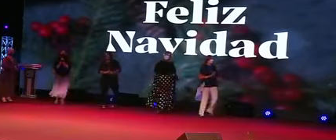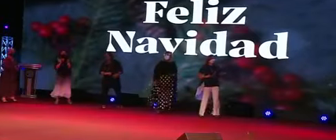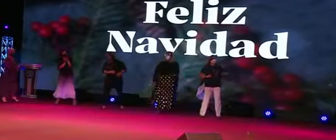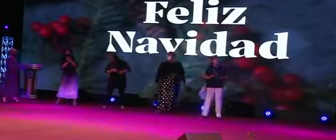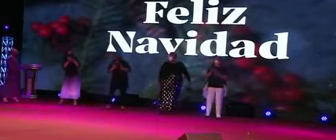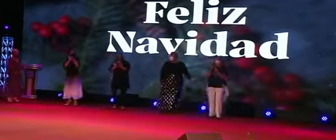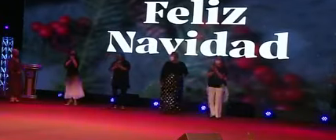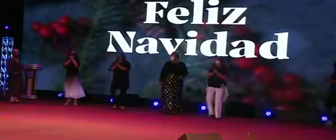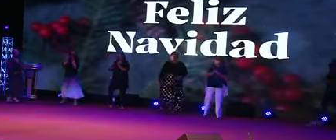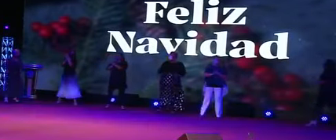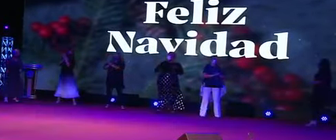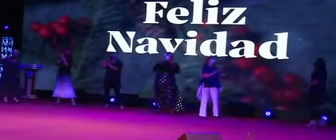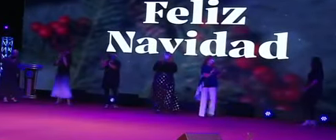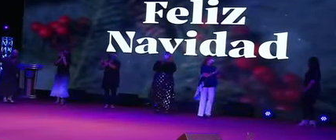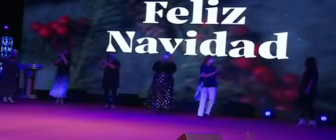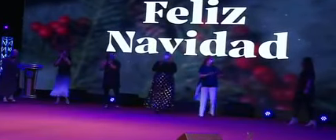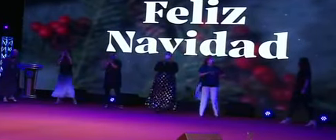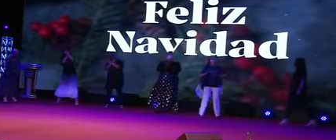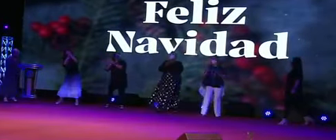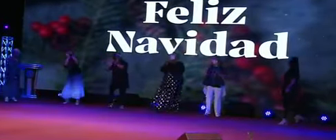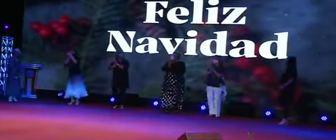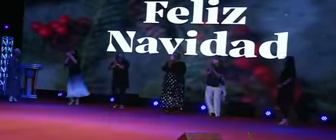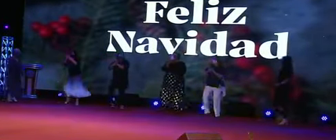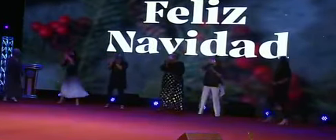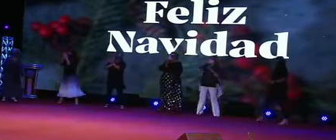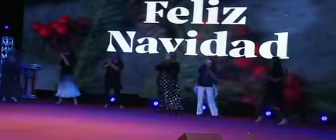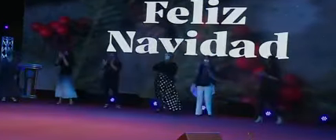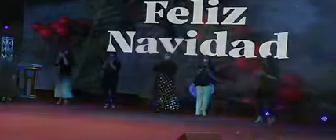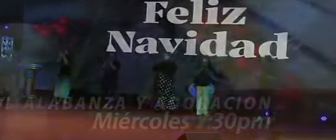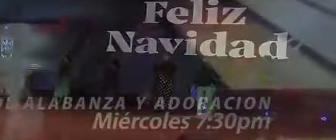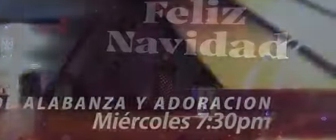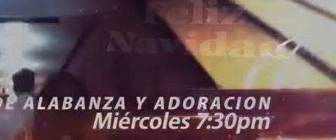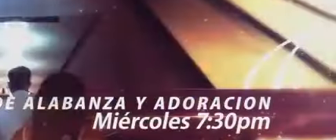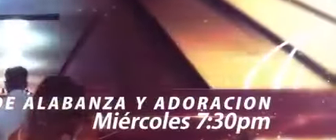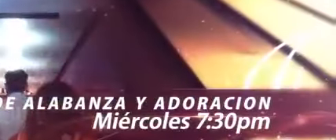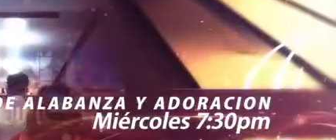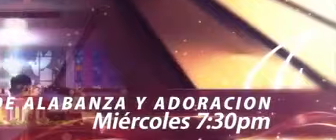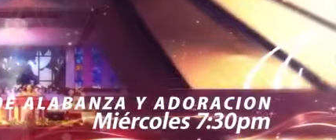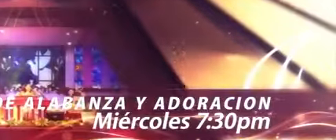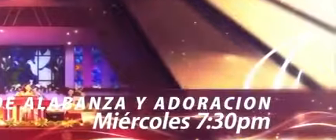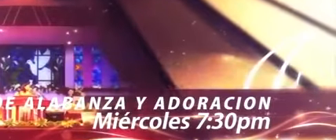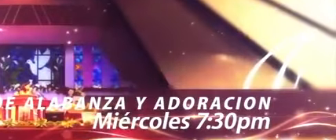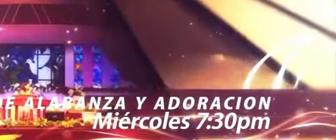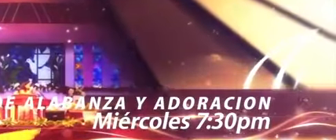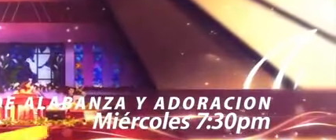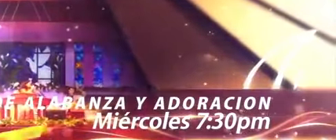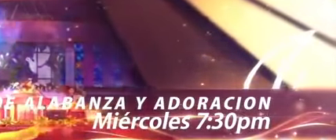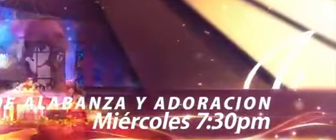Viaja del occidente al oriente, es eterno.